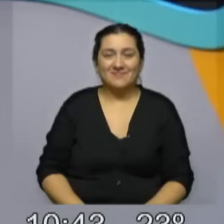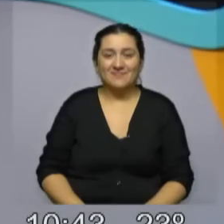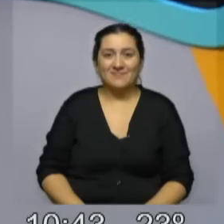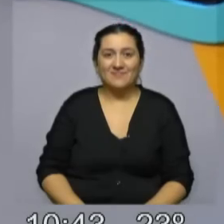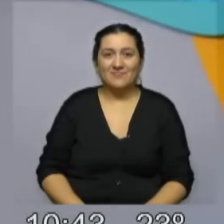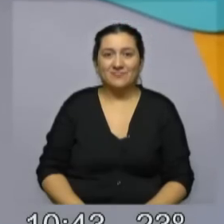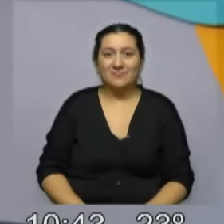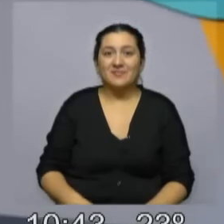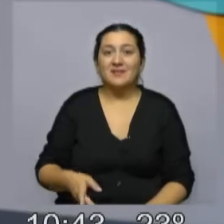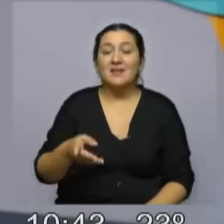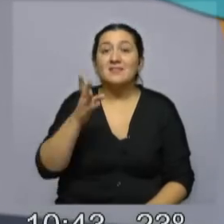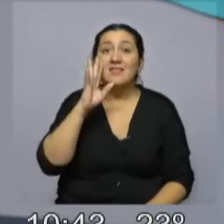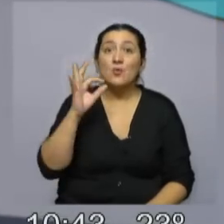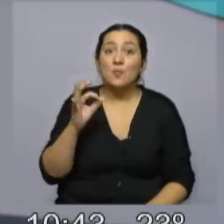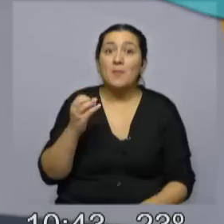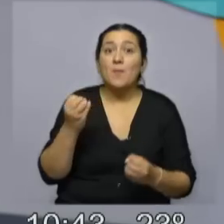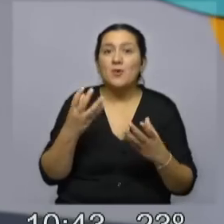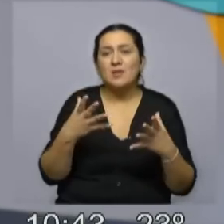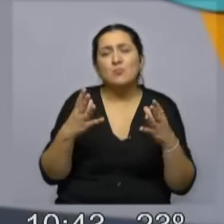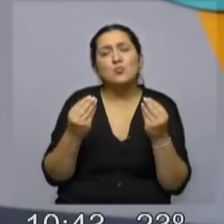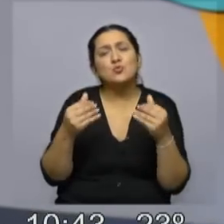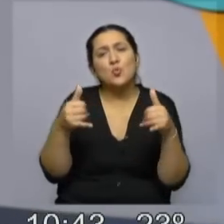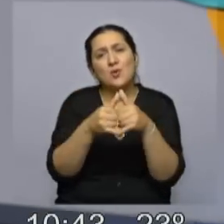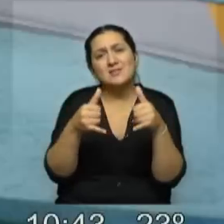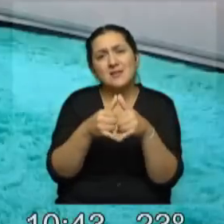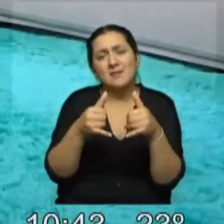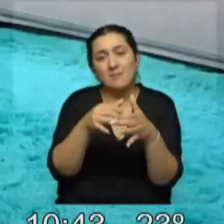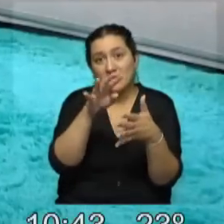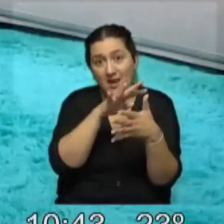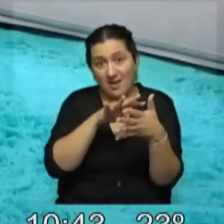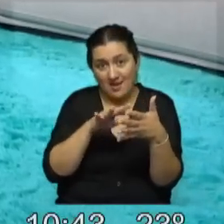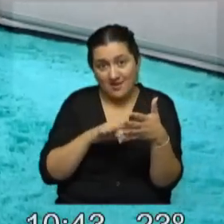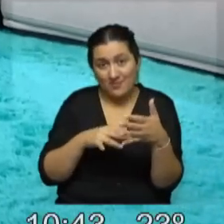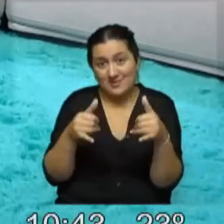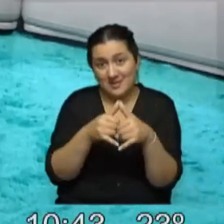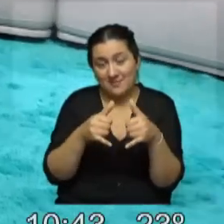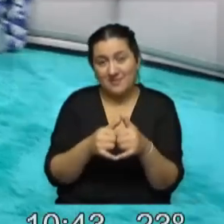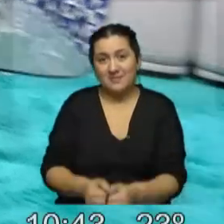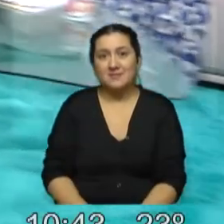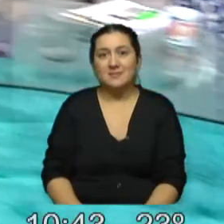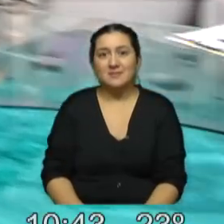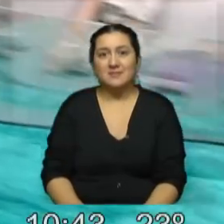te perdonamos porque llegaron tantos mensajes que vamos a ir a bichoear mensajes